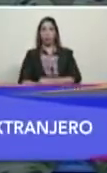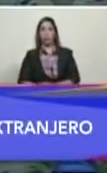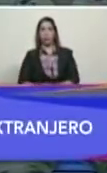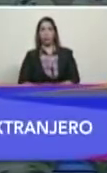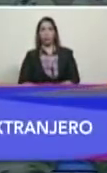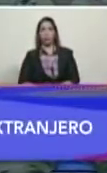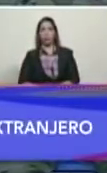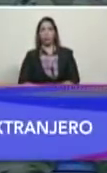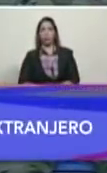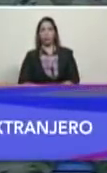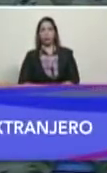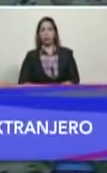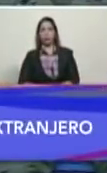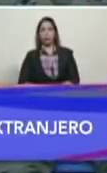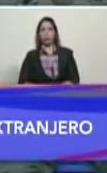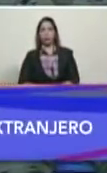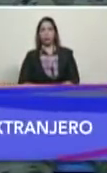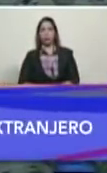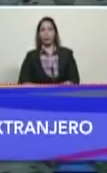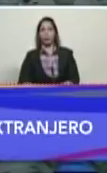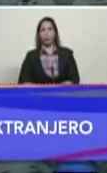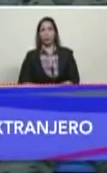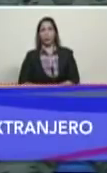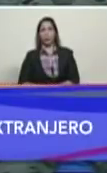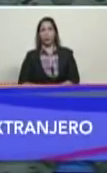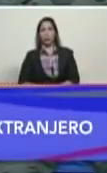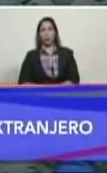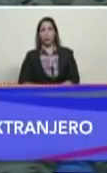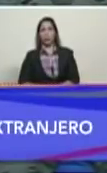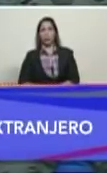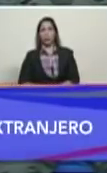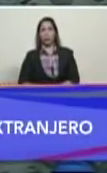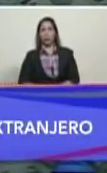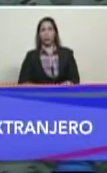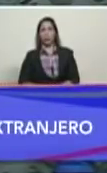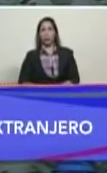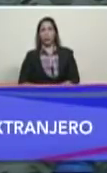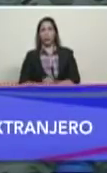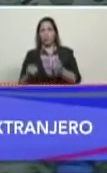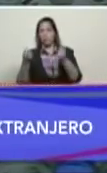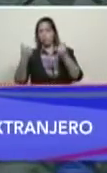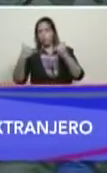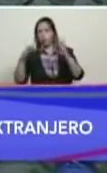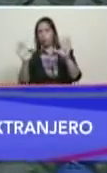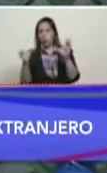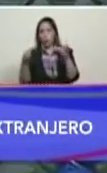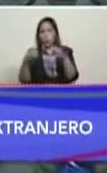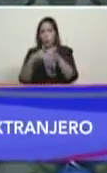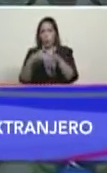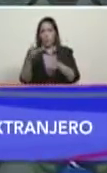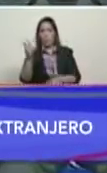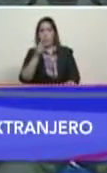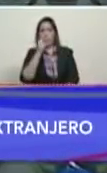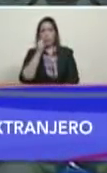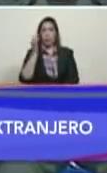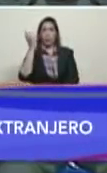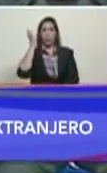cómo, de manera triste, un puñado de venezolanos y venezolanas